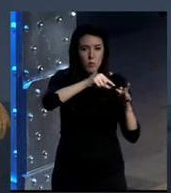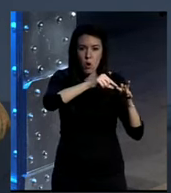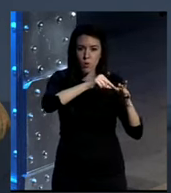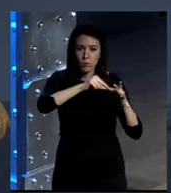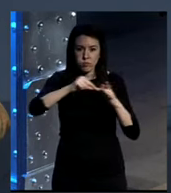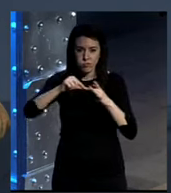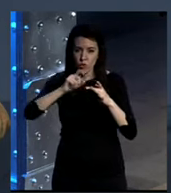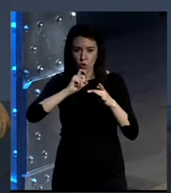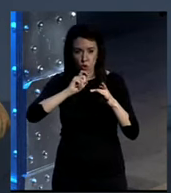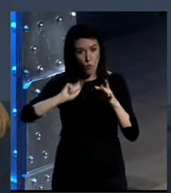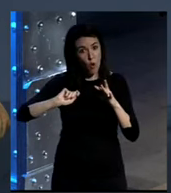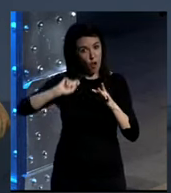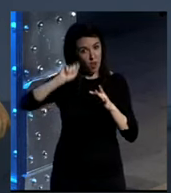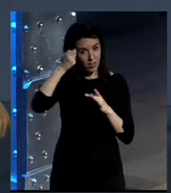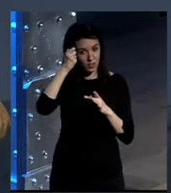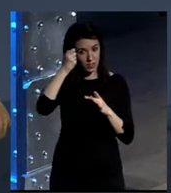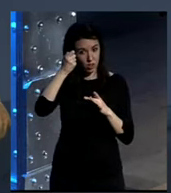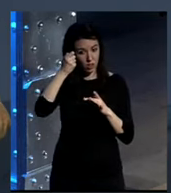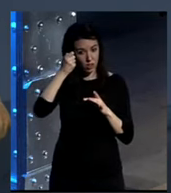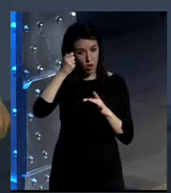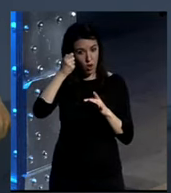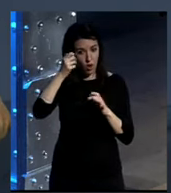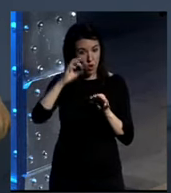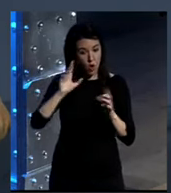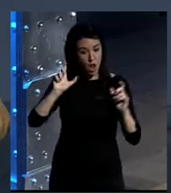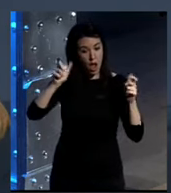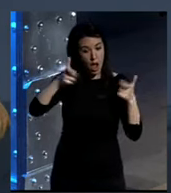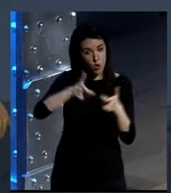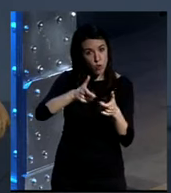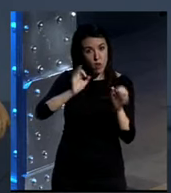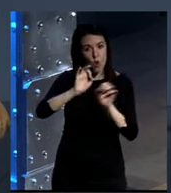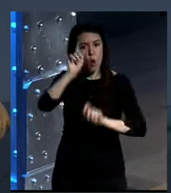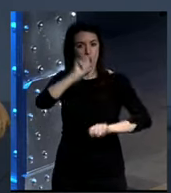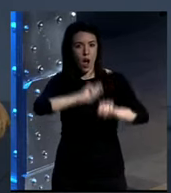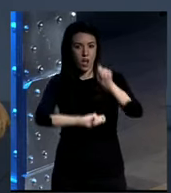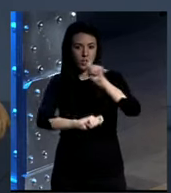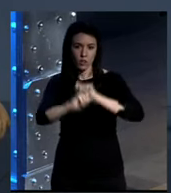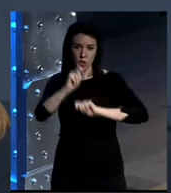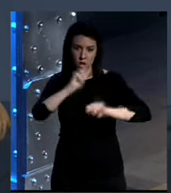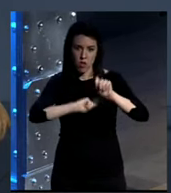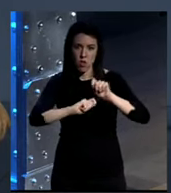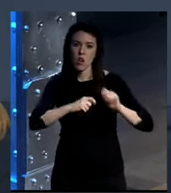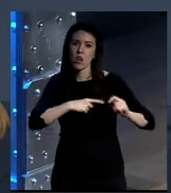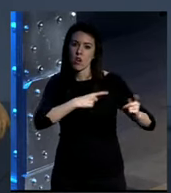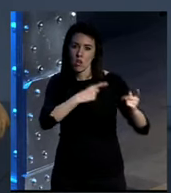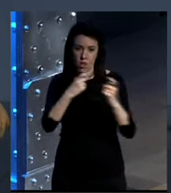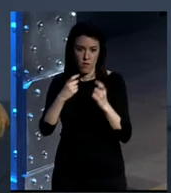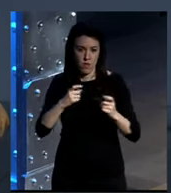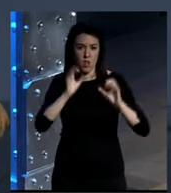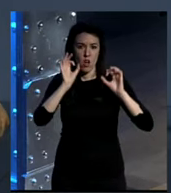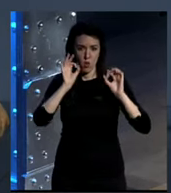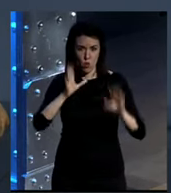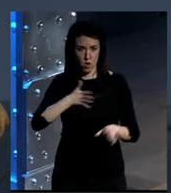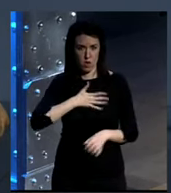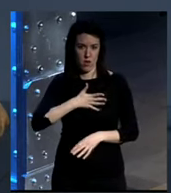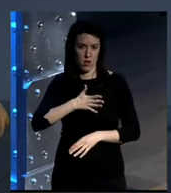éxito una agrupación o una asociación tan añosa como es la nuestra.